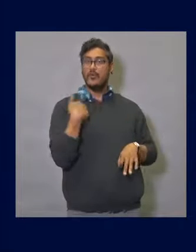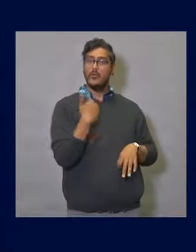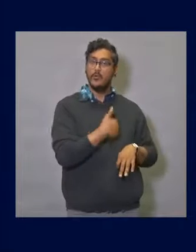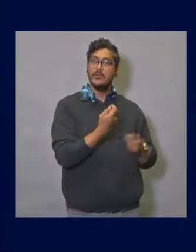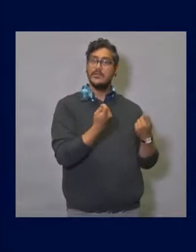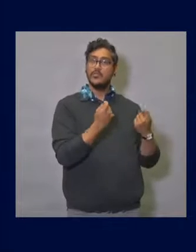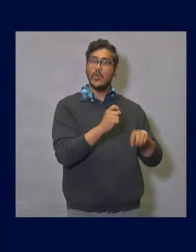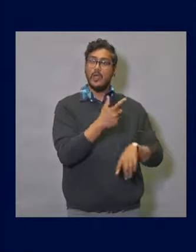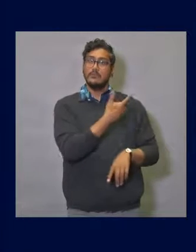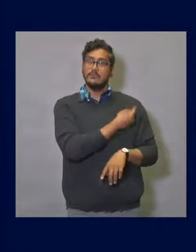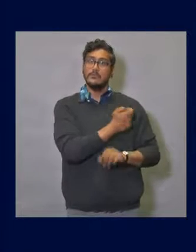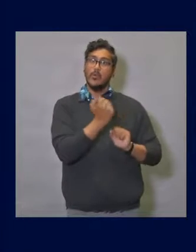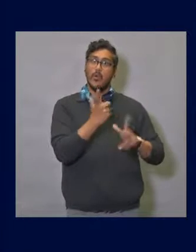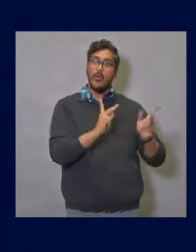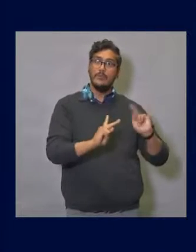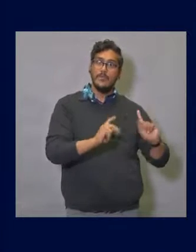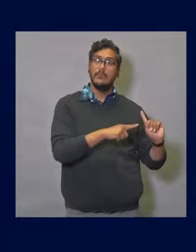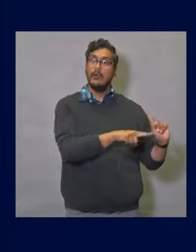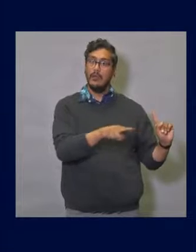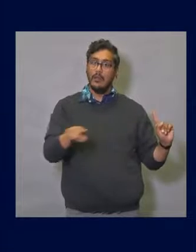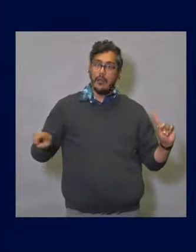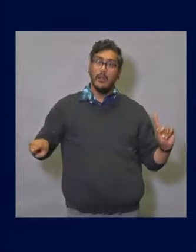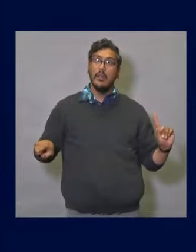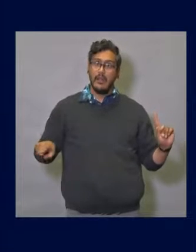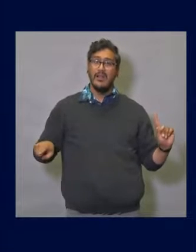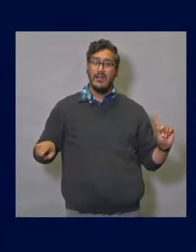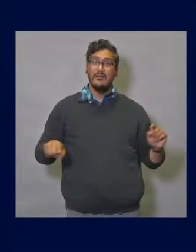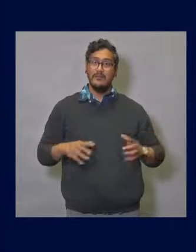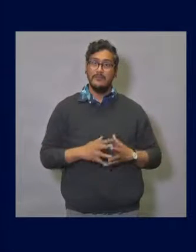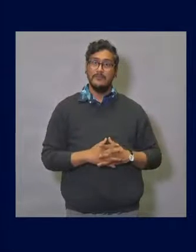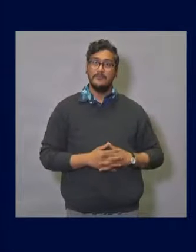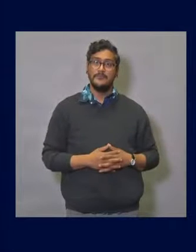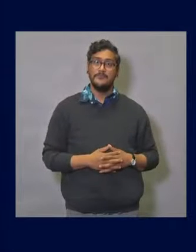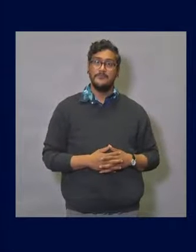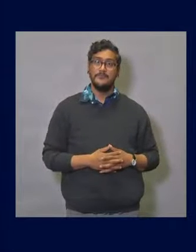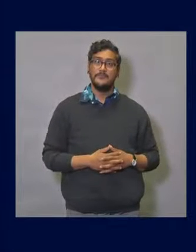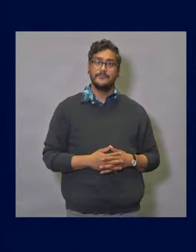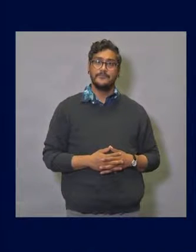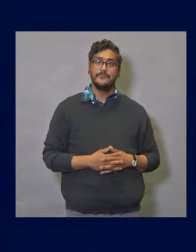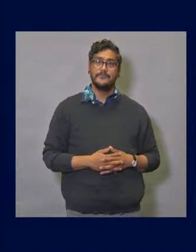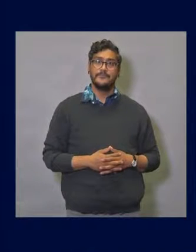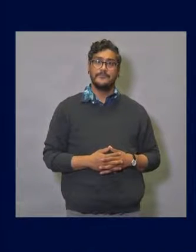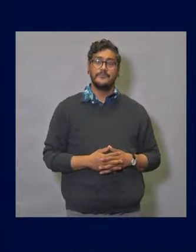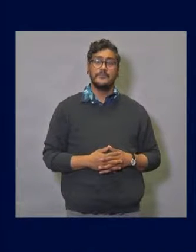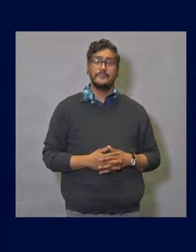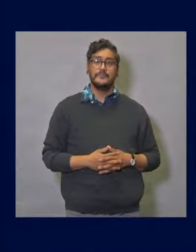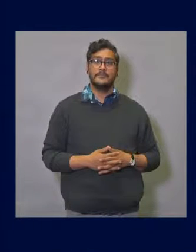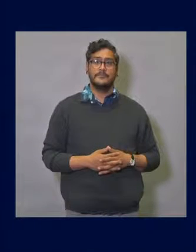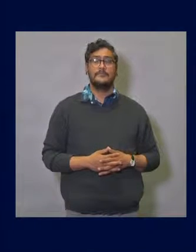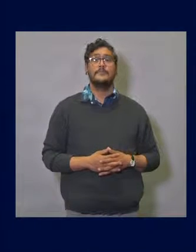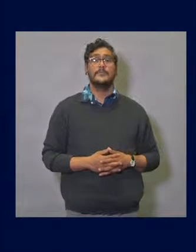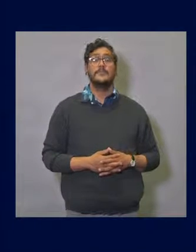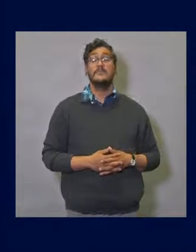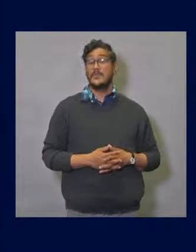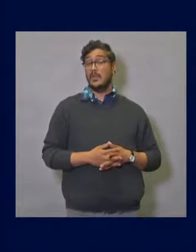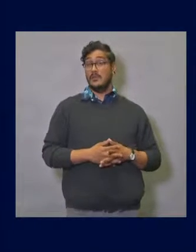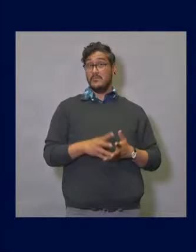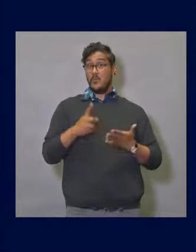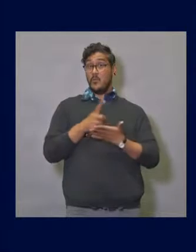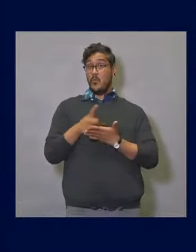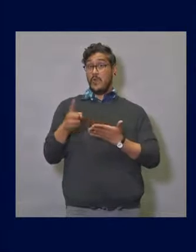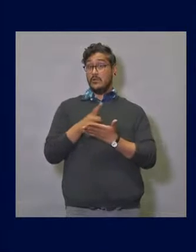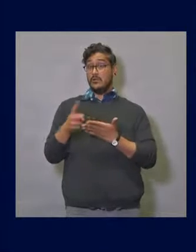a las comunidades más afectadas y con tasas bajas de vacunación o con falta de acceso. En las próximas semanas